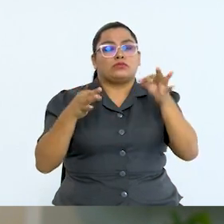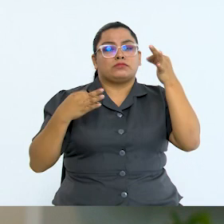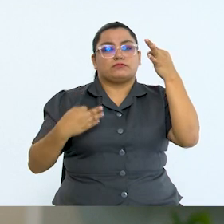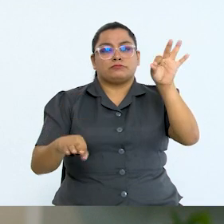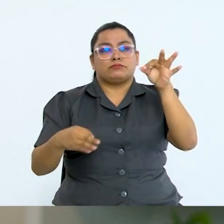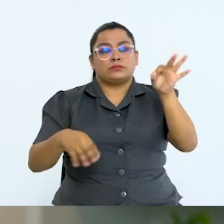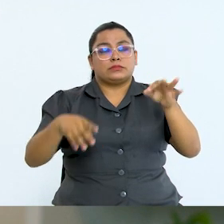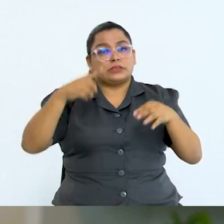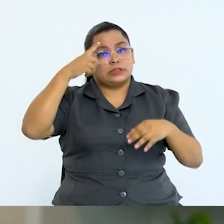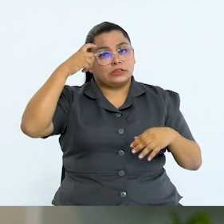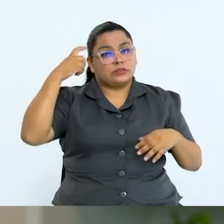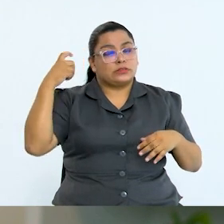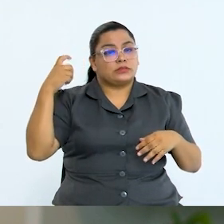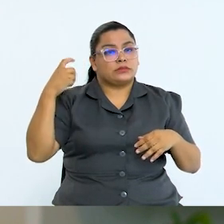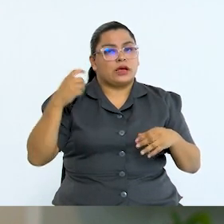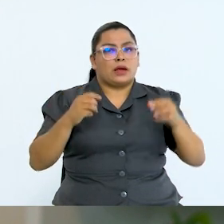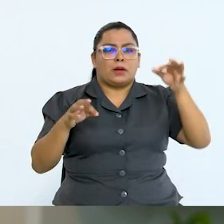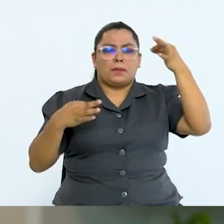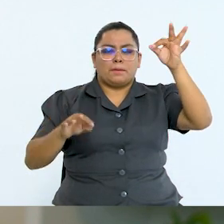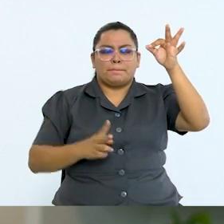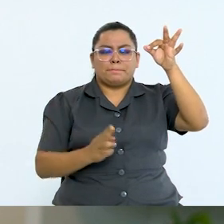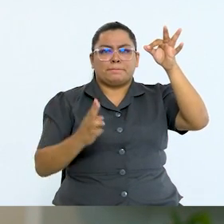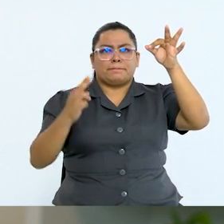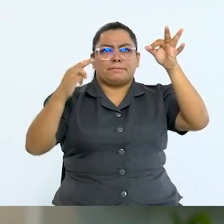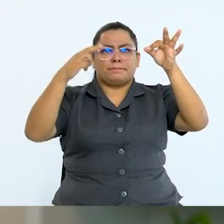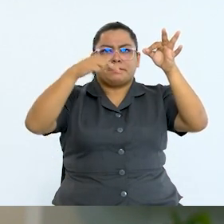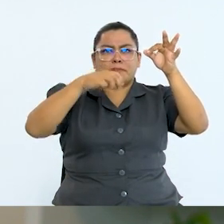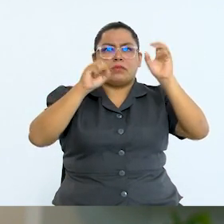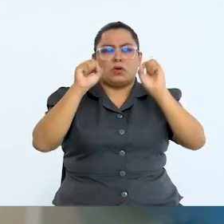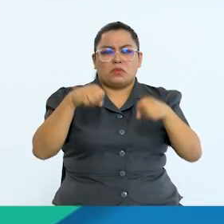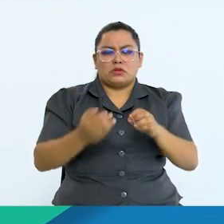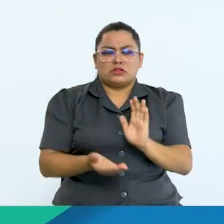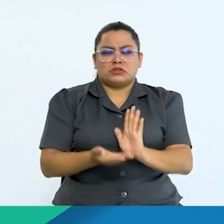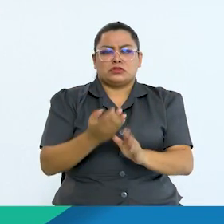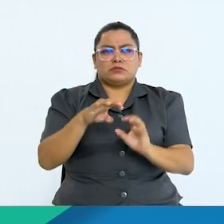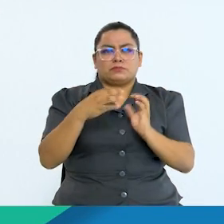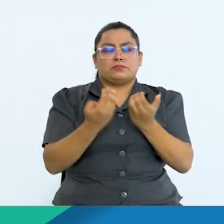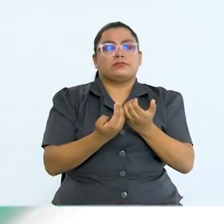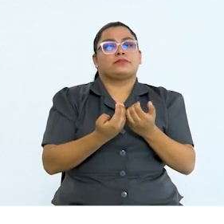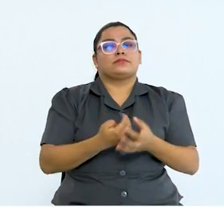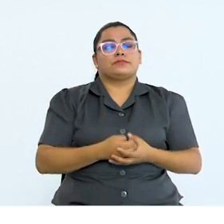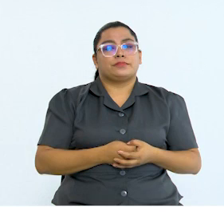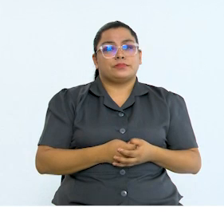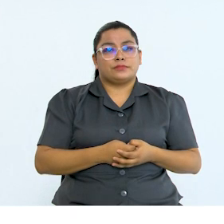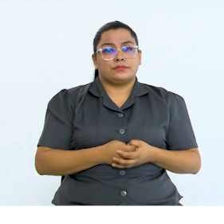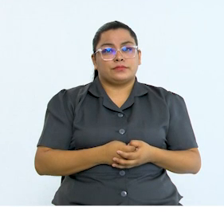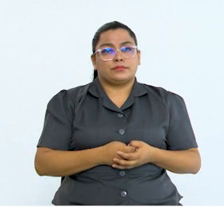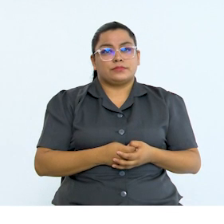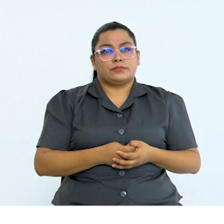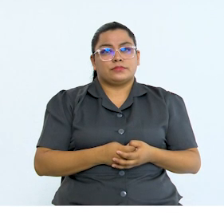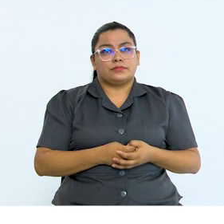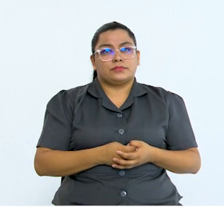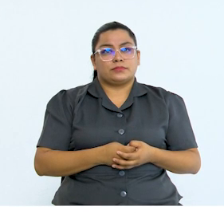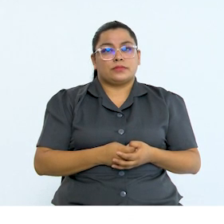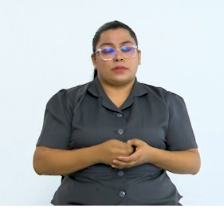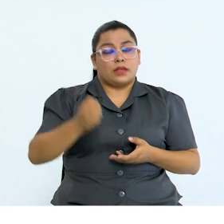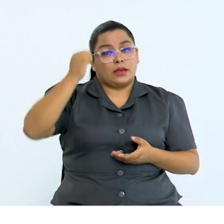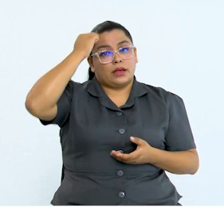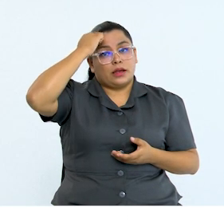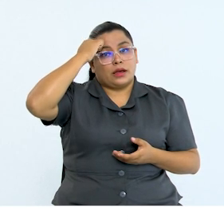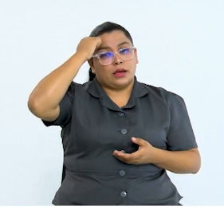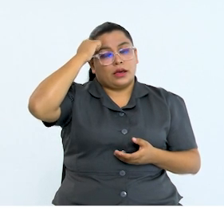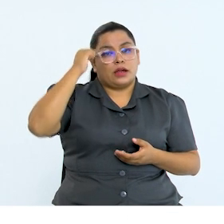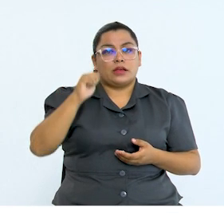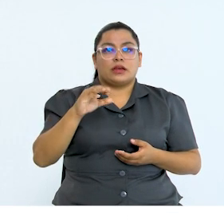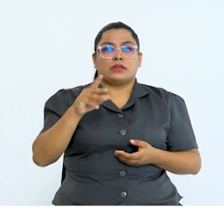algunas páginas con recortables que son útiles en el desarrollo de las clases. El aprendizaje activo se produce